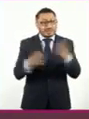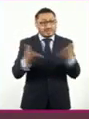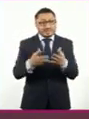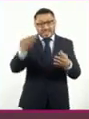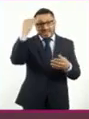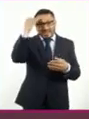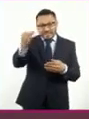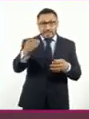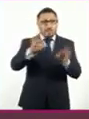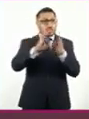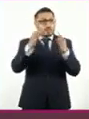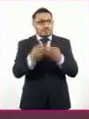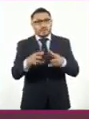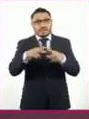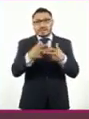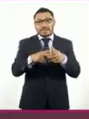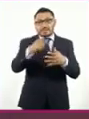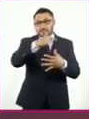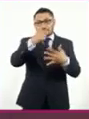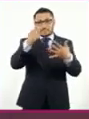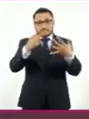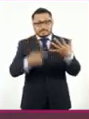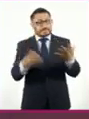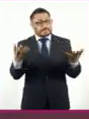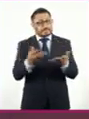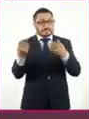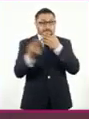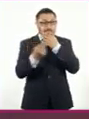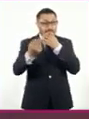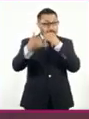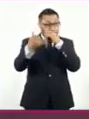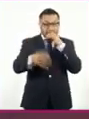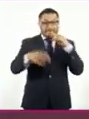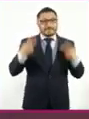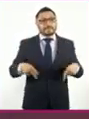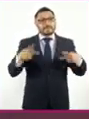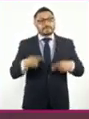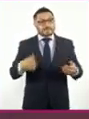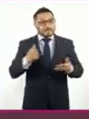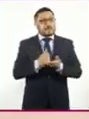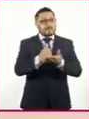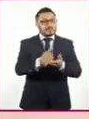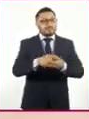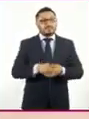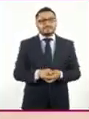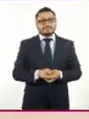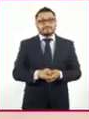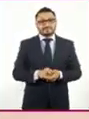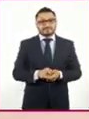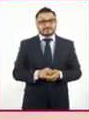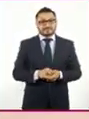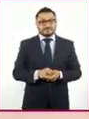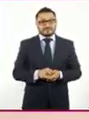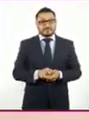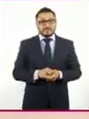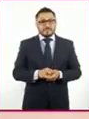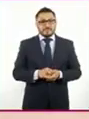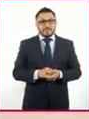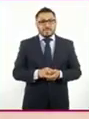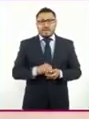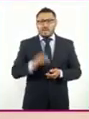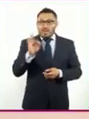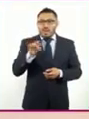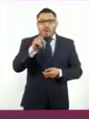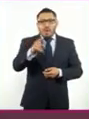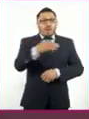e insumos que necesitamos y las personas que participarán en él. Seguramente, Diana,